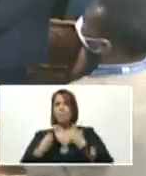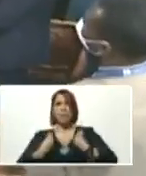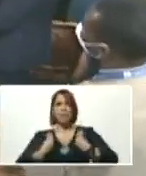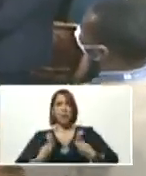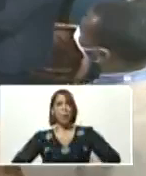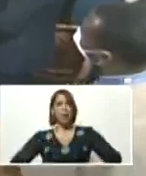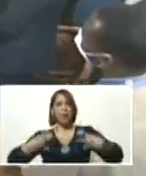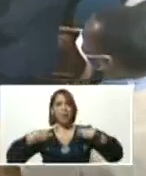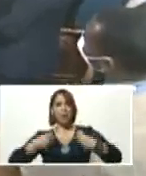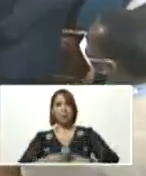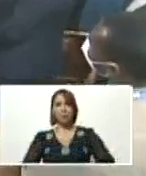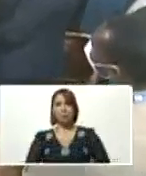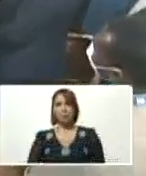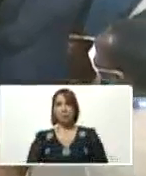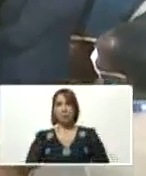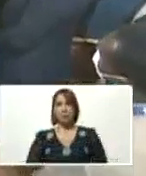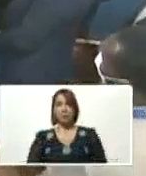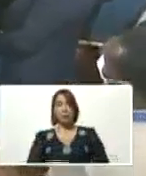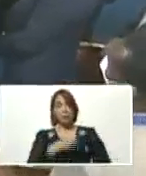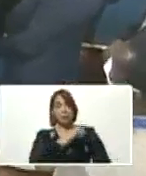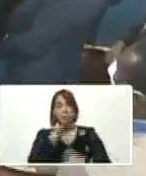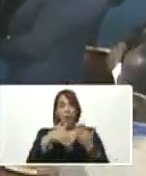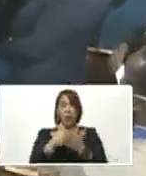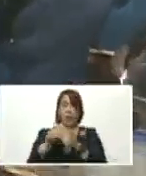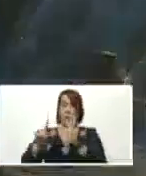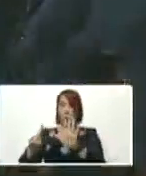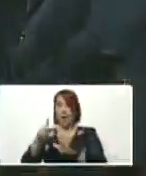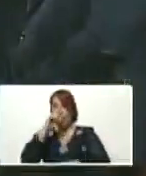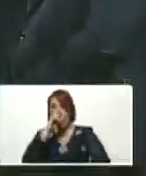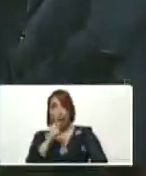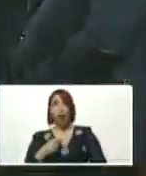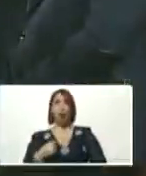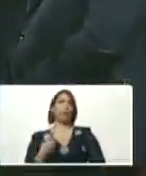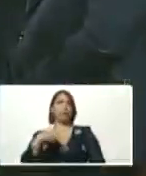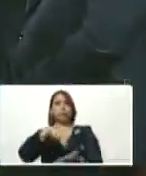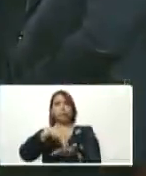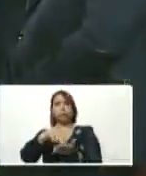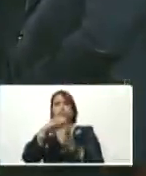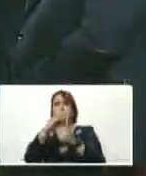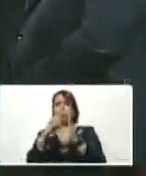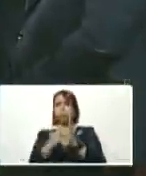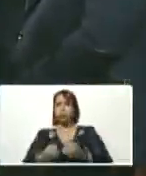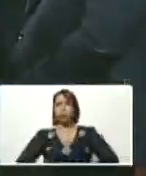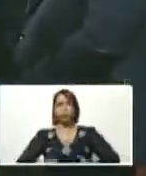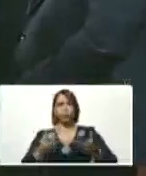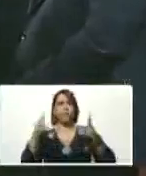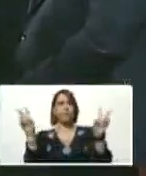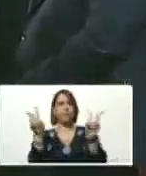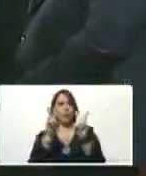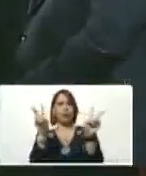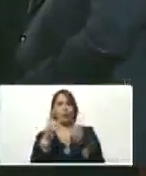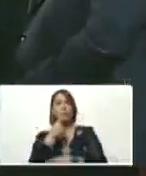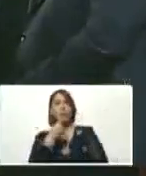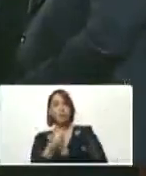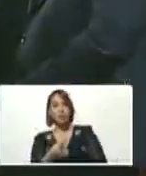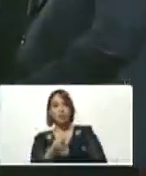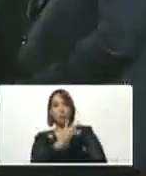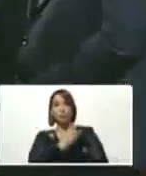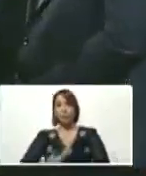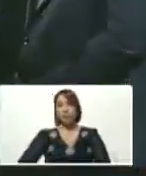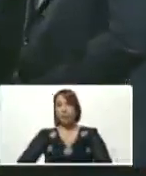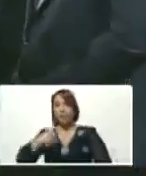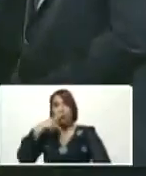humanidad. Después de 6 años, Mohamed Barquindo entrega la OPEP de pie, fortalecida, ampliada y victoriosa, lo ha recalcado así el presidente de la